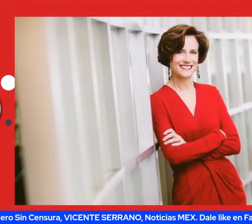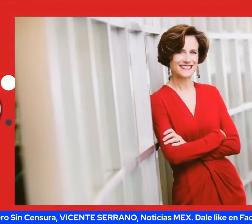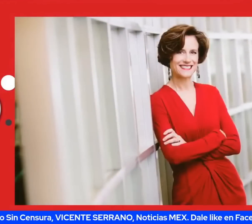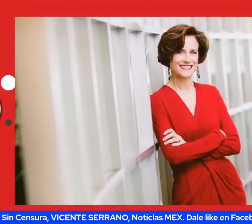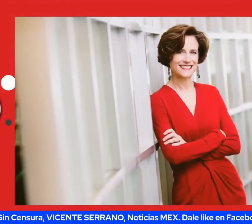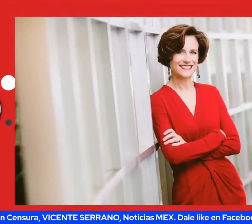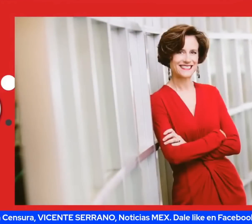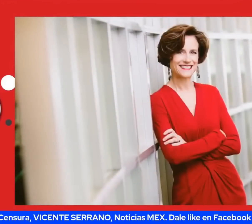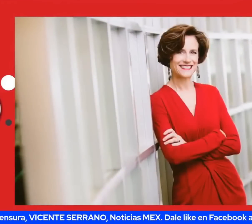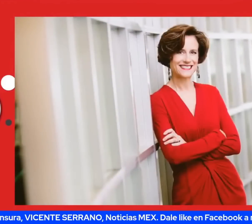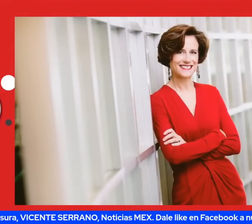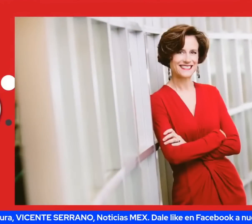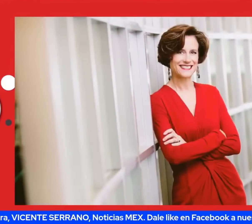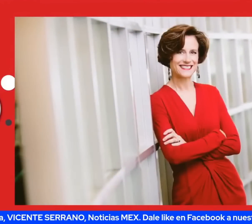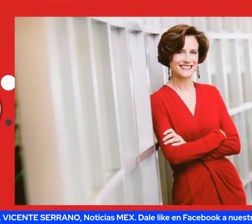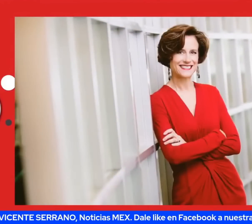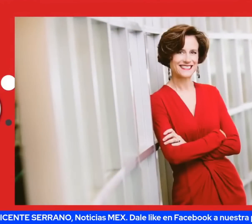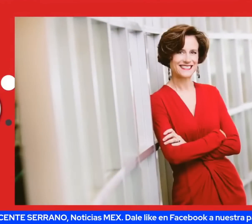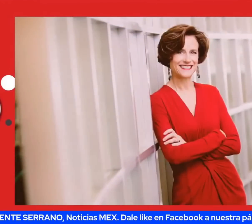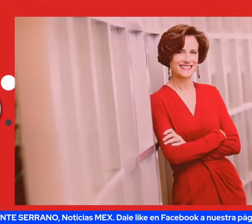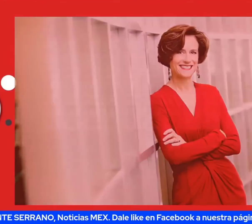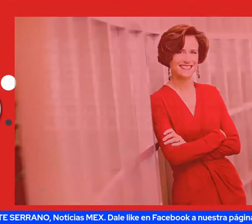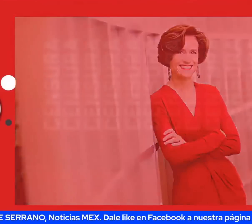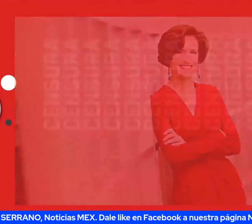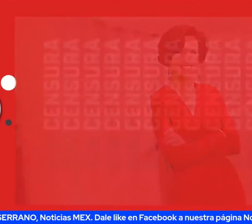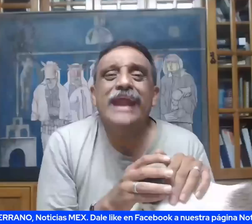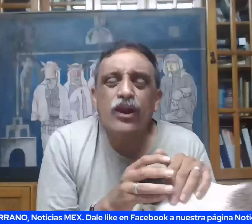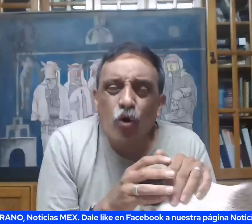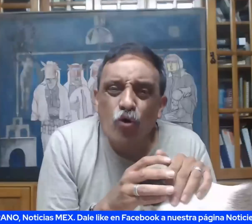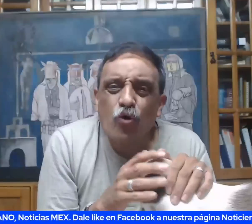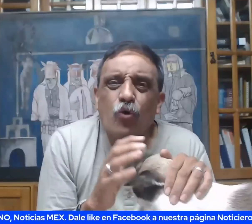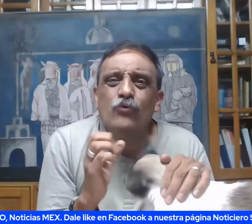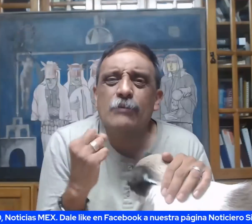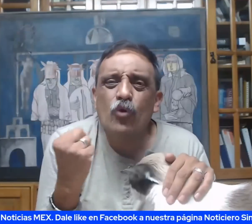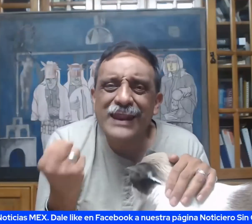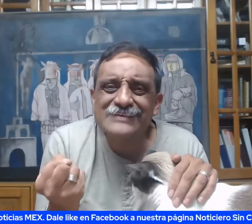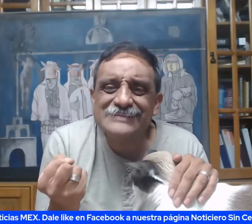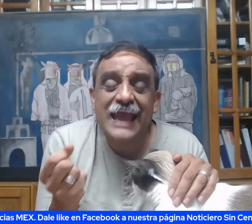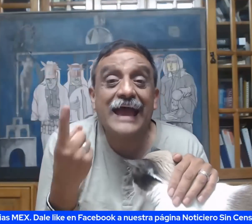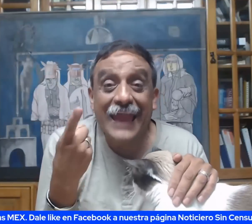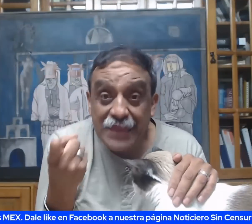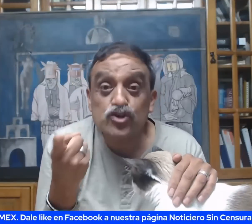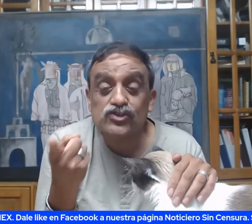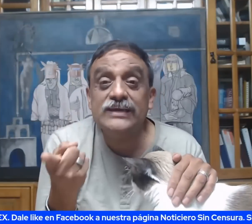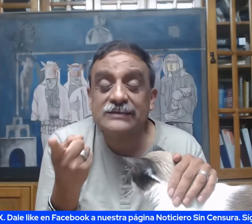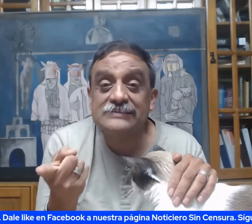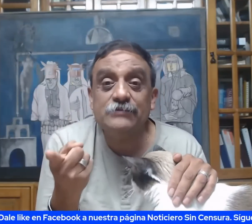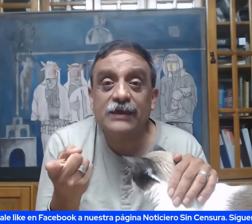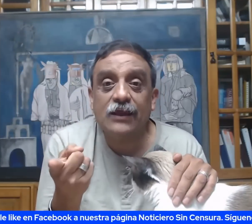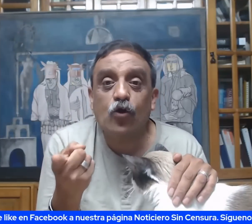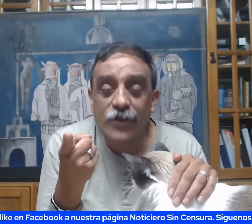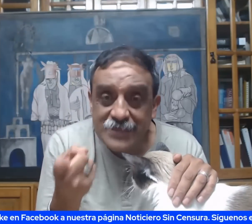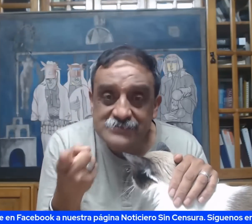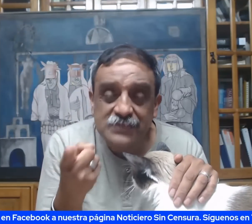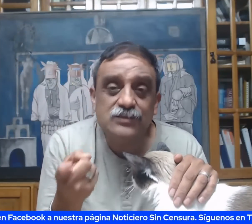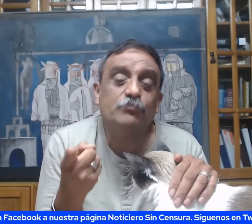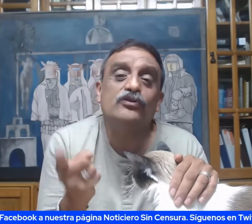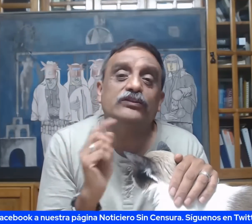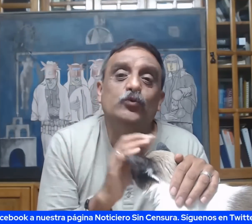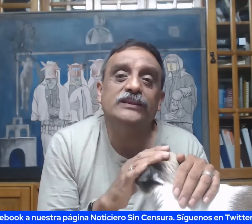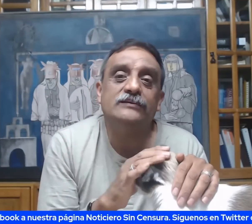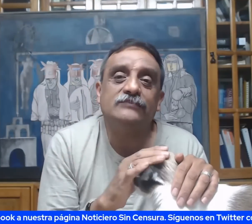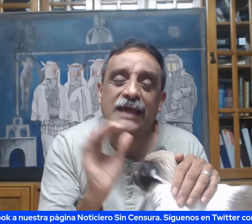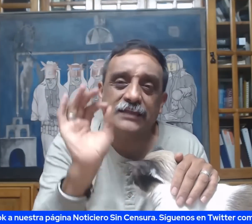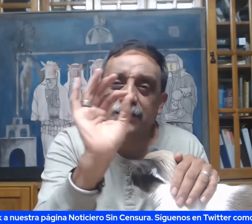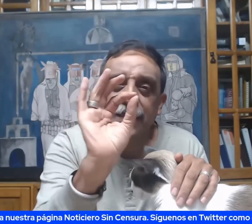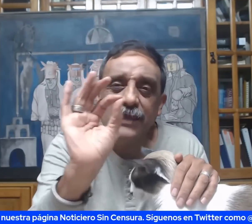la pérdida de la racionalidad, un enojo, una molestia. Ellos sí exhiben con este tipo